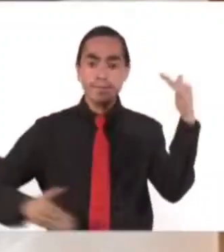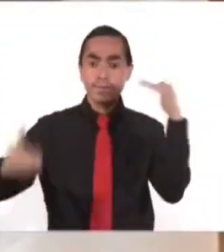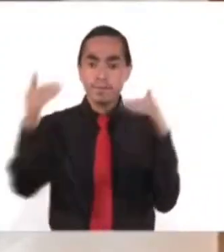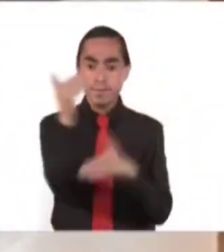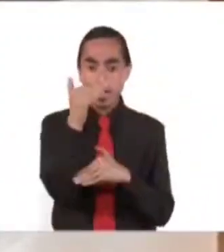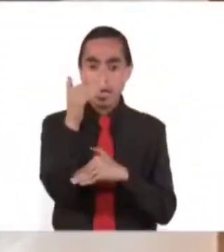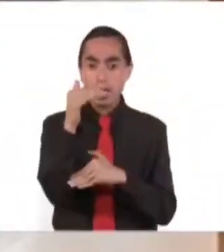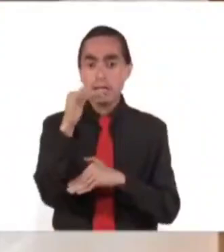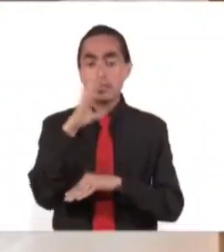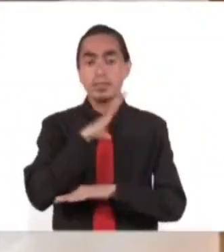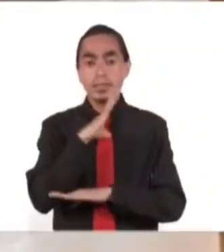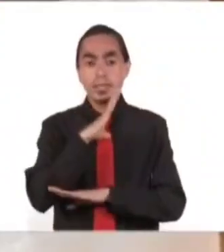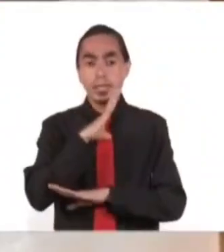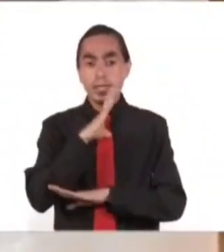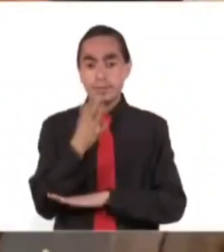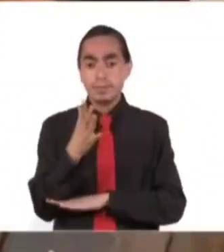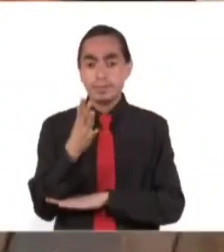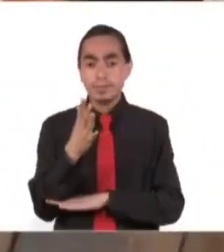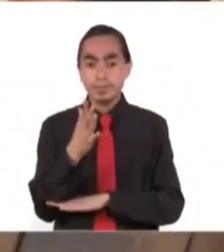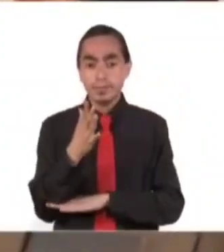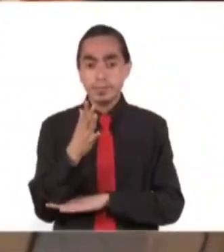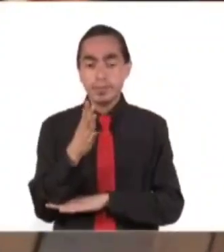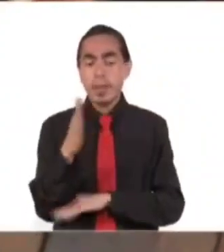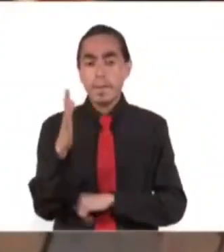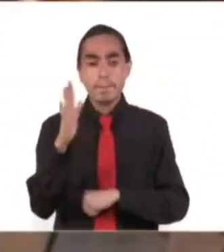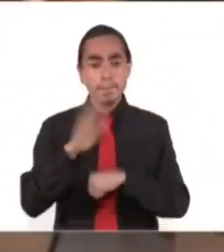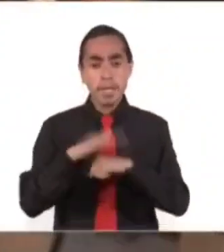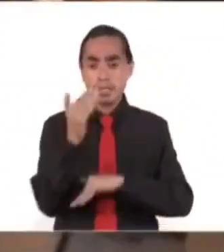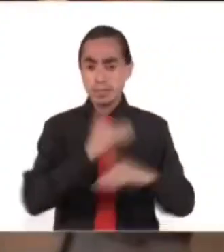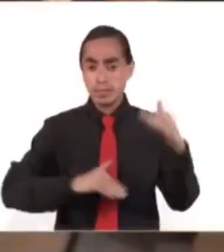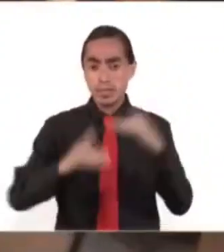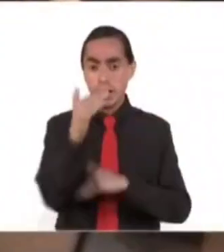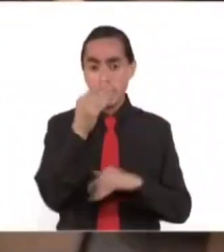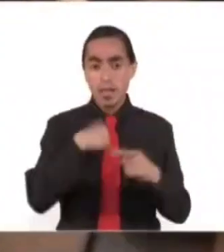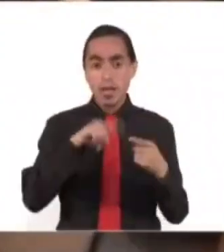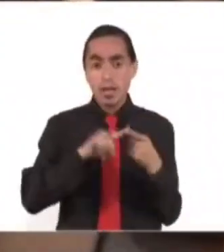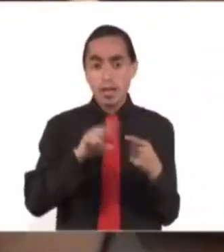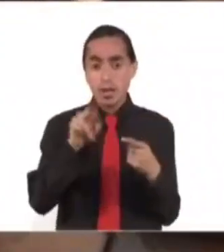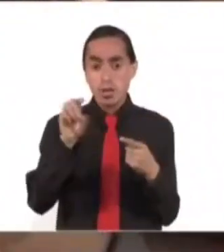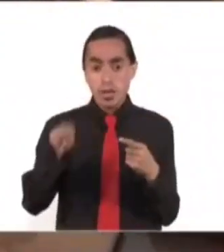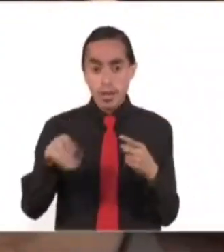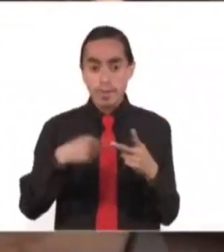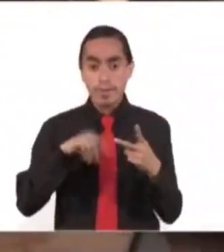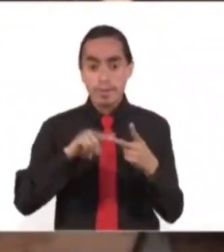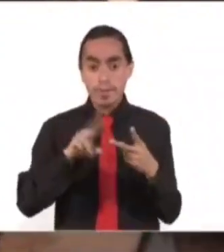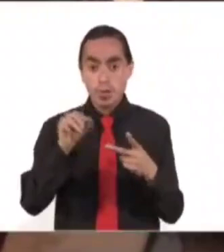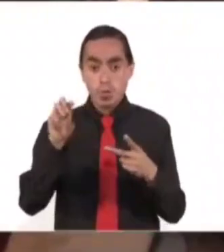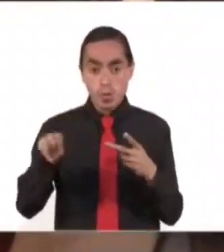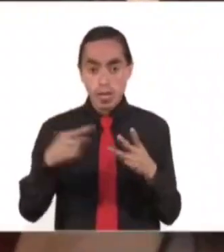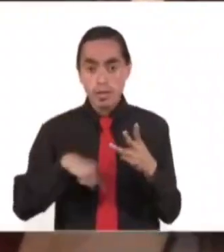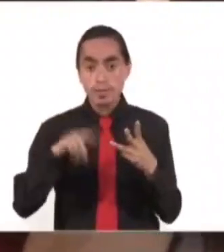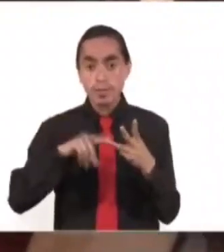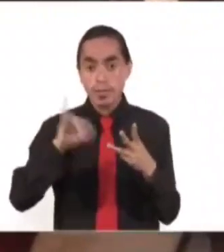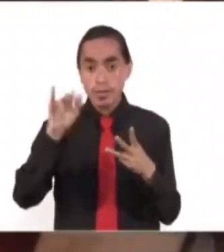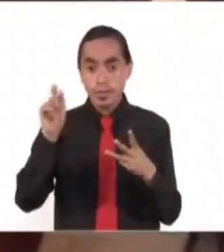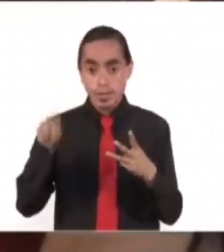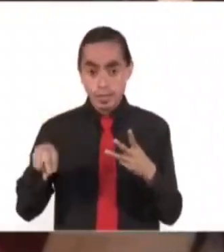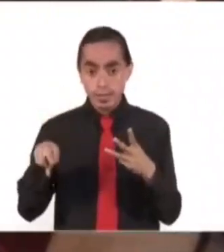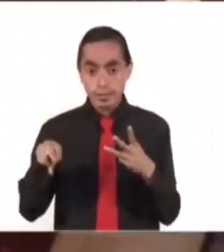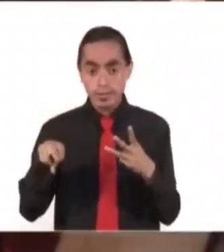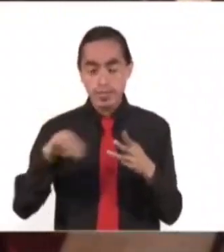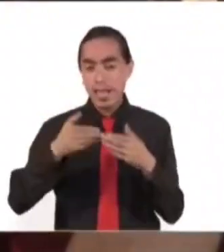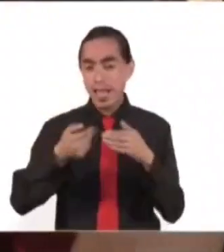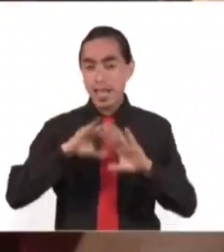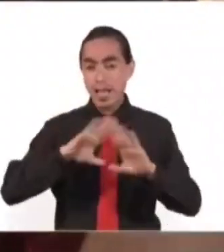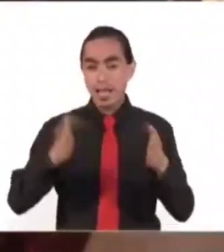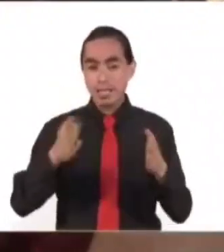una mayor consolidación del país. Es la UNAM, es la UAM, es el Instituto Politécnico Nacional, ya mencioné